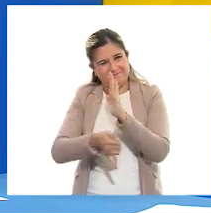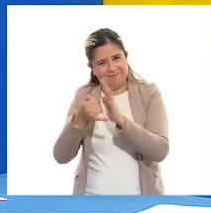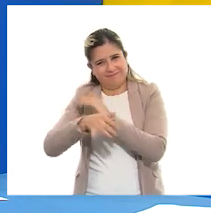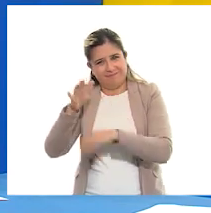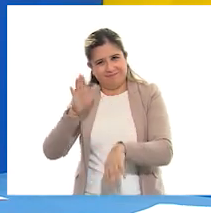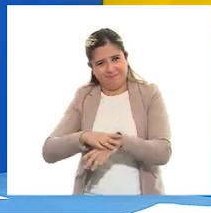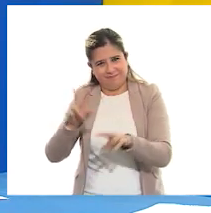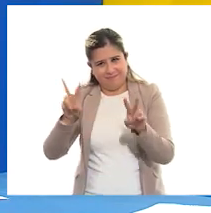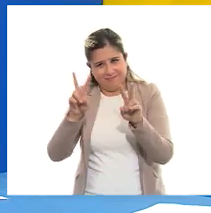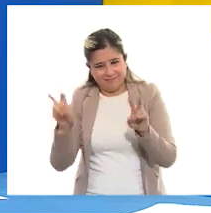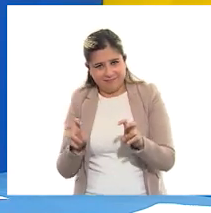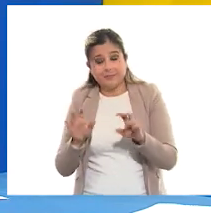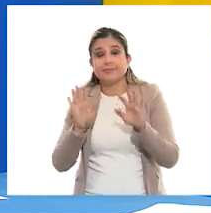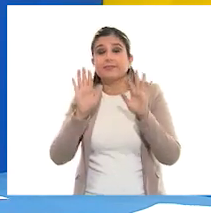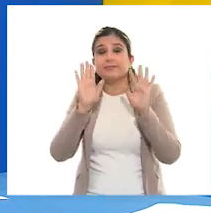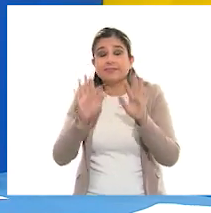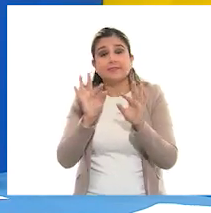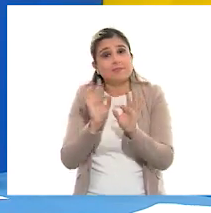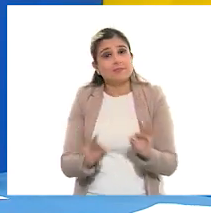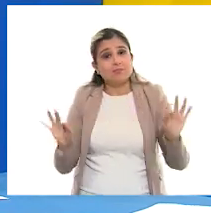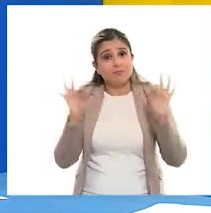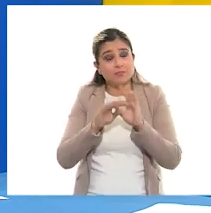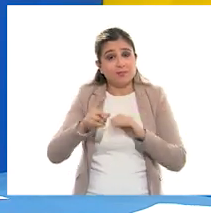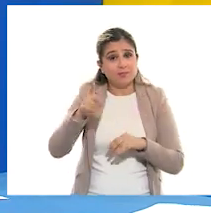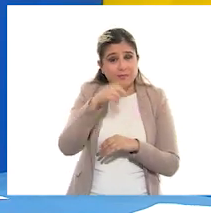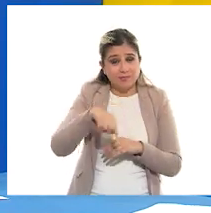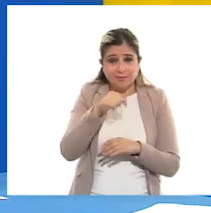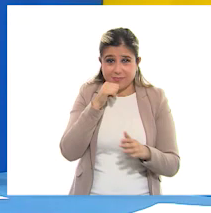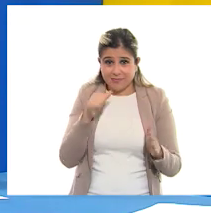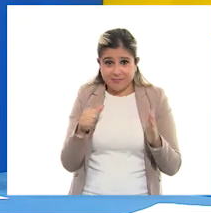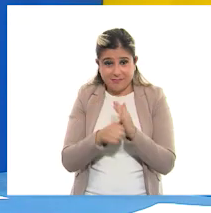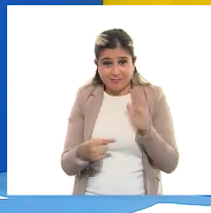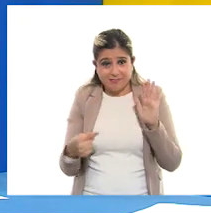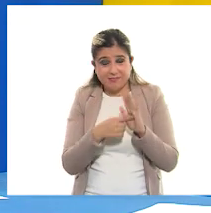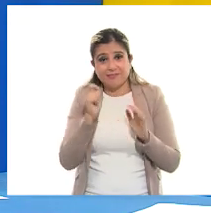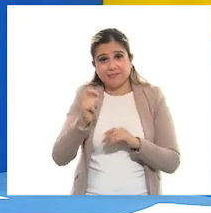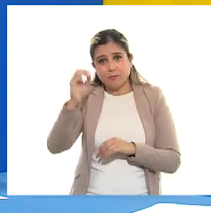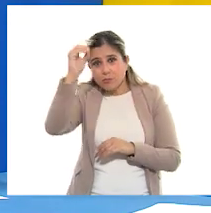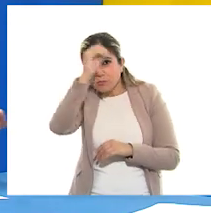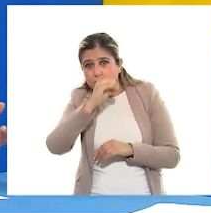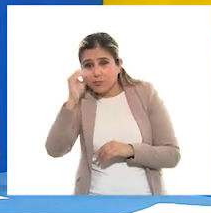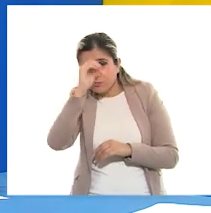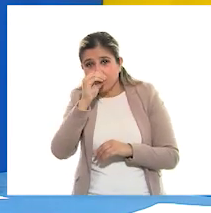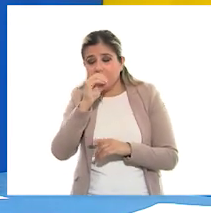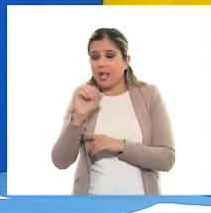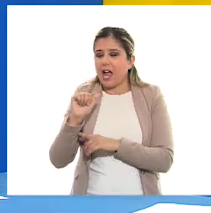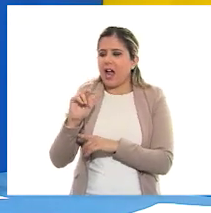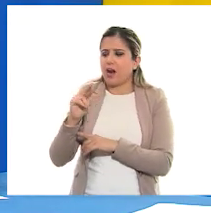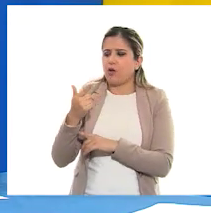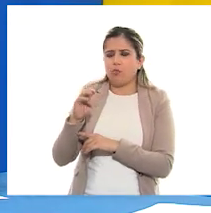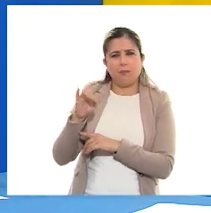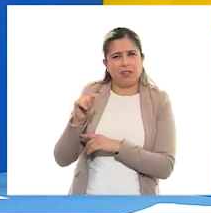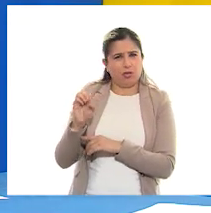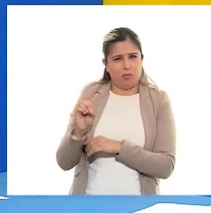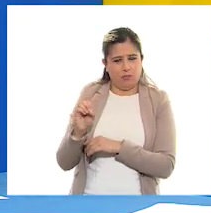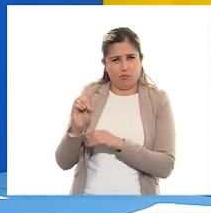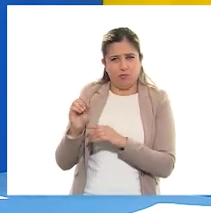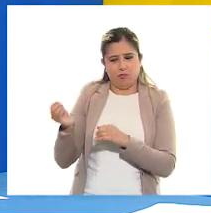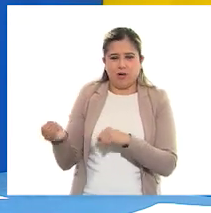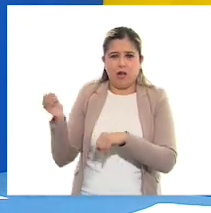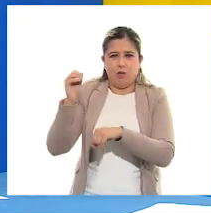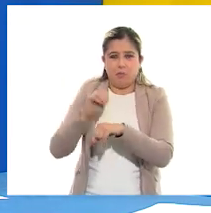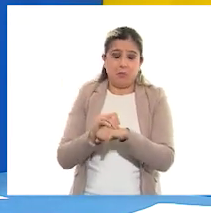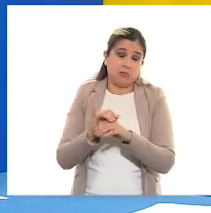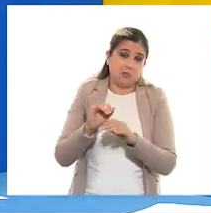argumentos. Sin embargo, lo importante en este tipo de cartas es la opinión y no el argumento, que puede estar o